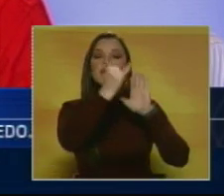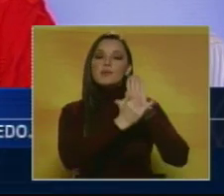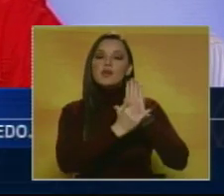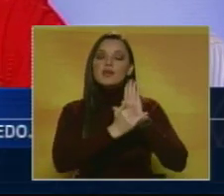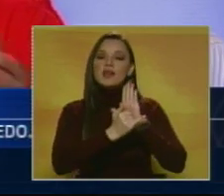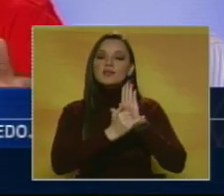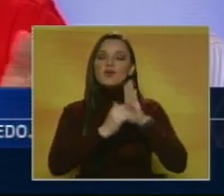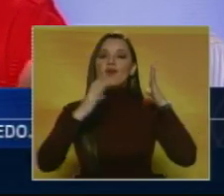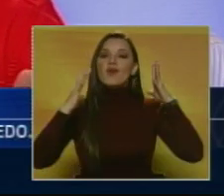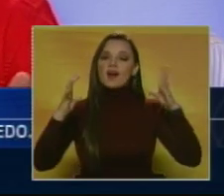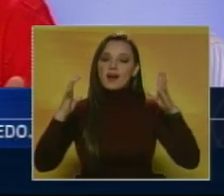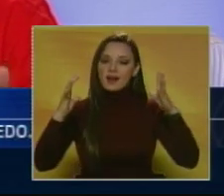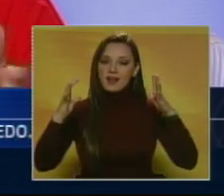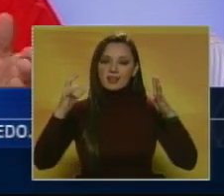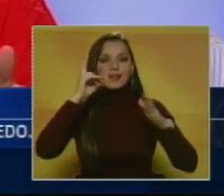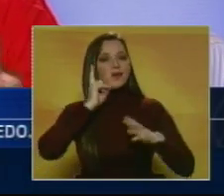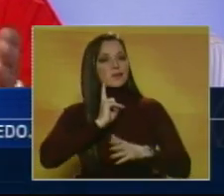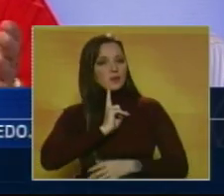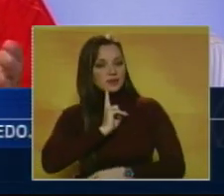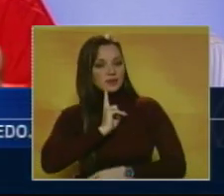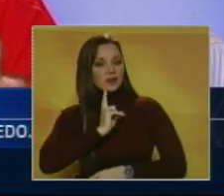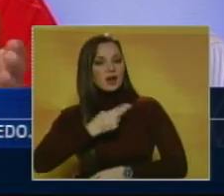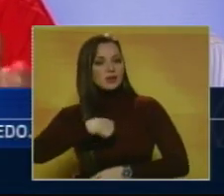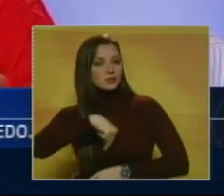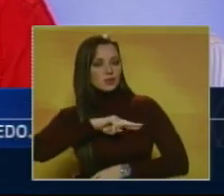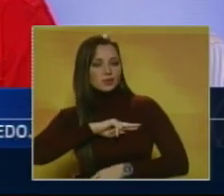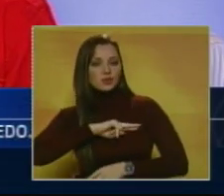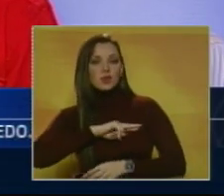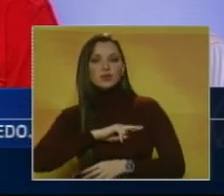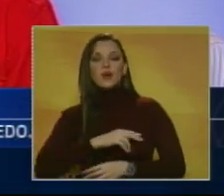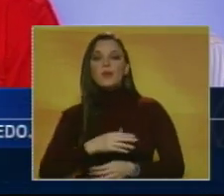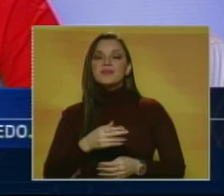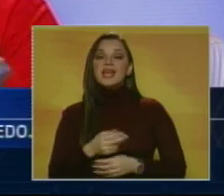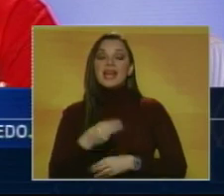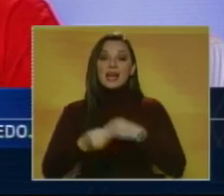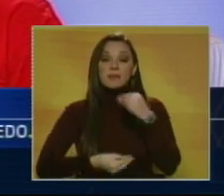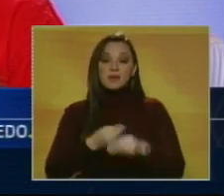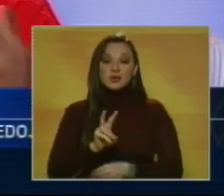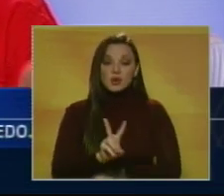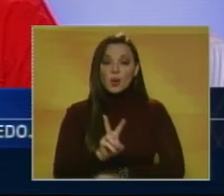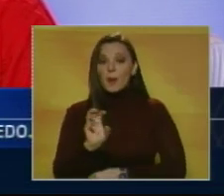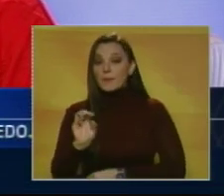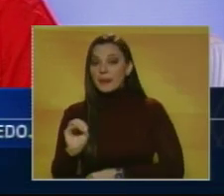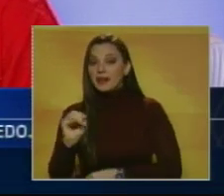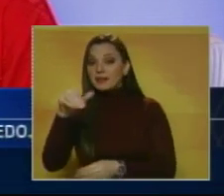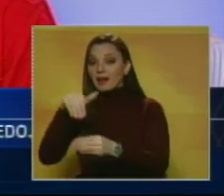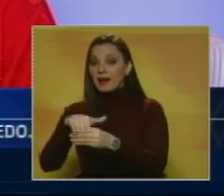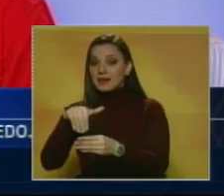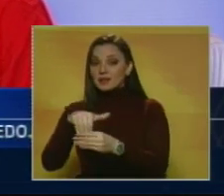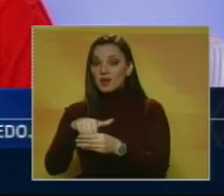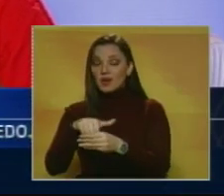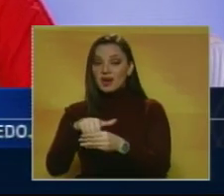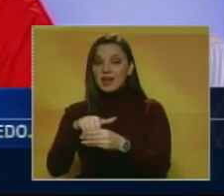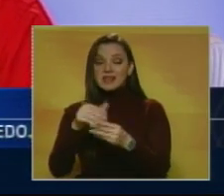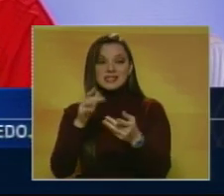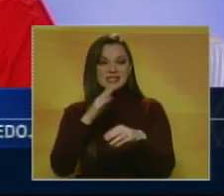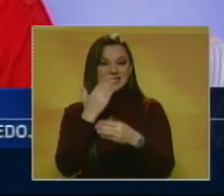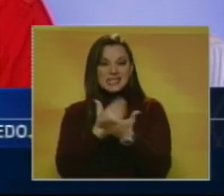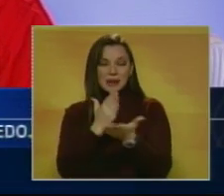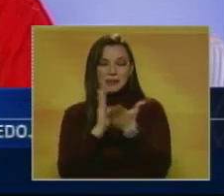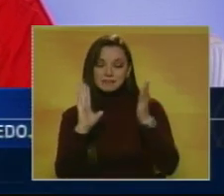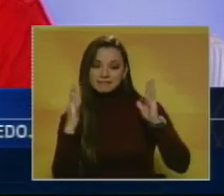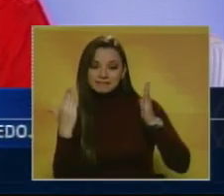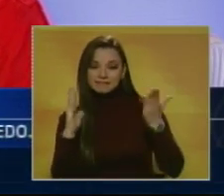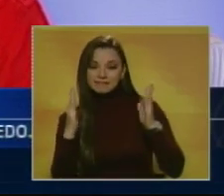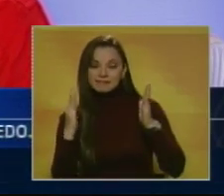Bolívar, nosotros nos hemos medido en 20 elecciones. Sucre es uno de los tantos estados, entre otros más,